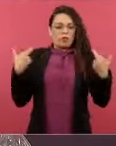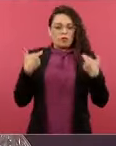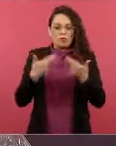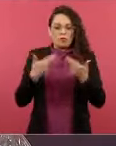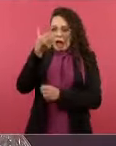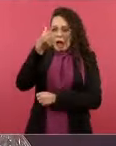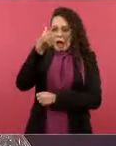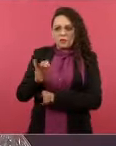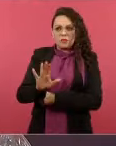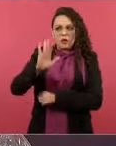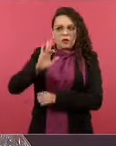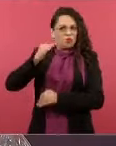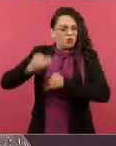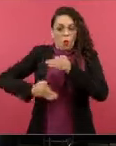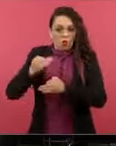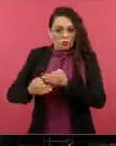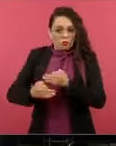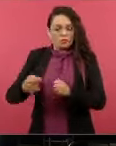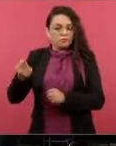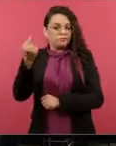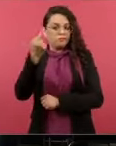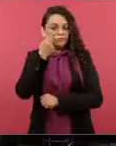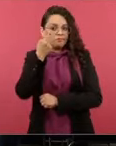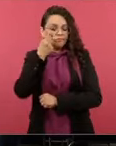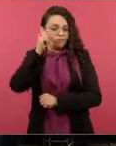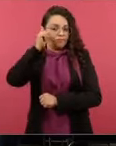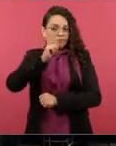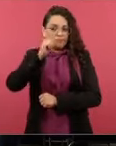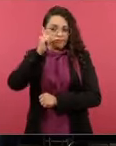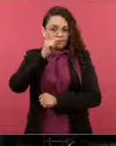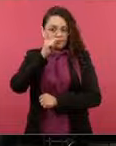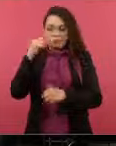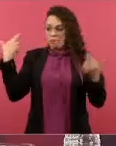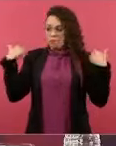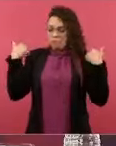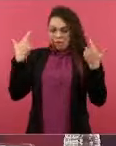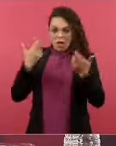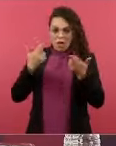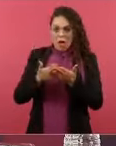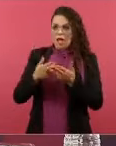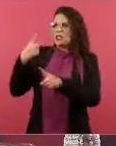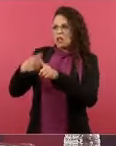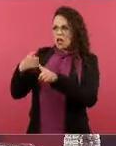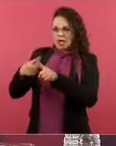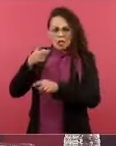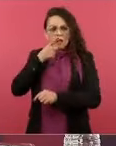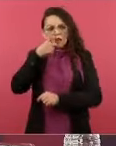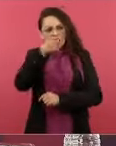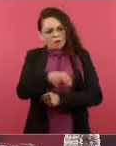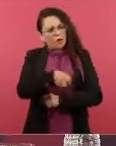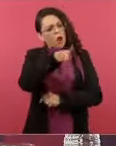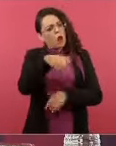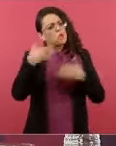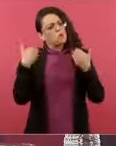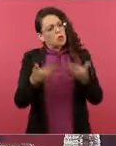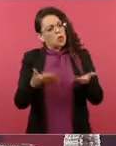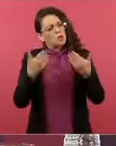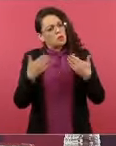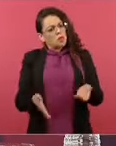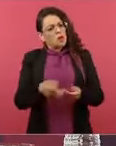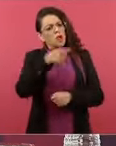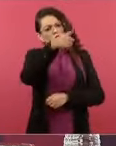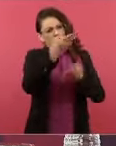y lo vemos en cada momento. Ningún maestro le dice a sus alumnos, es correcto que haya violencia en una